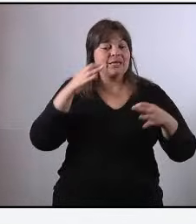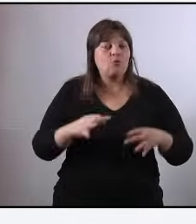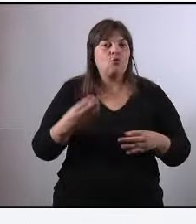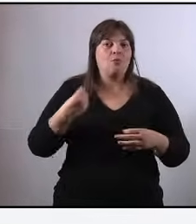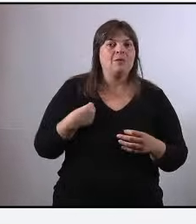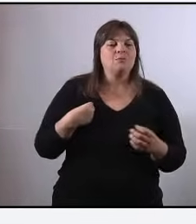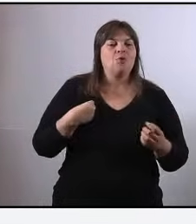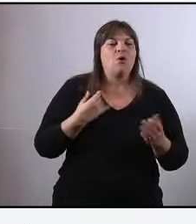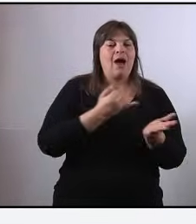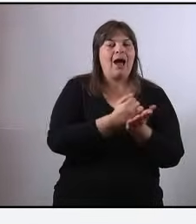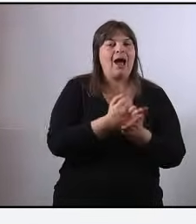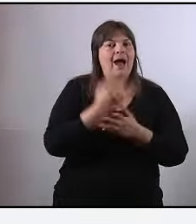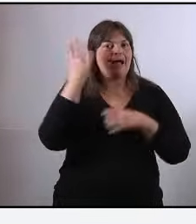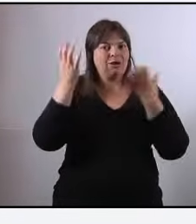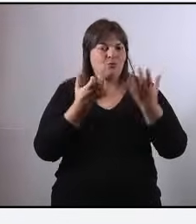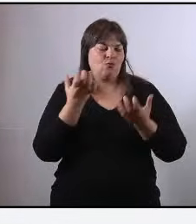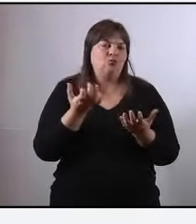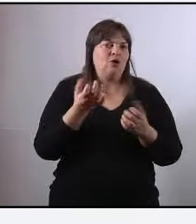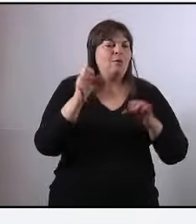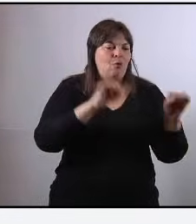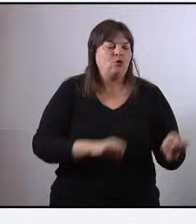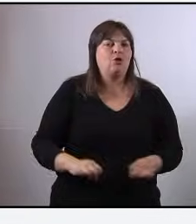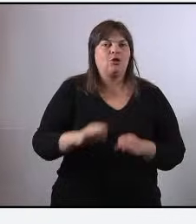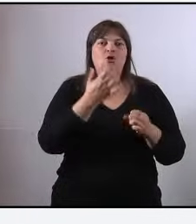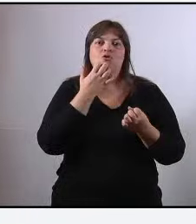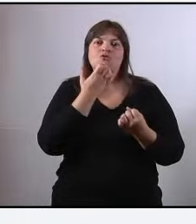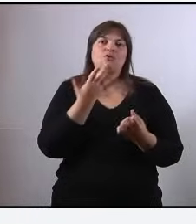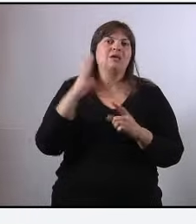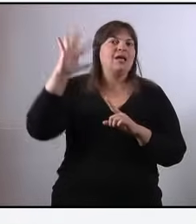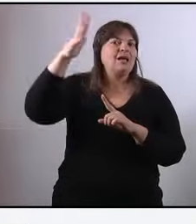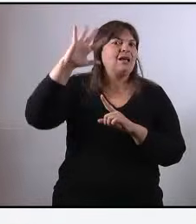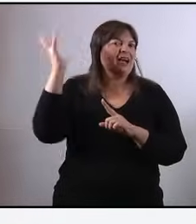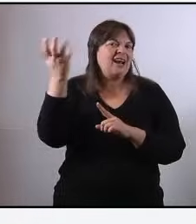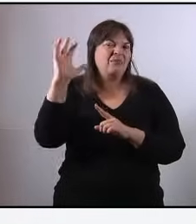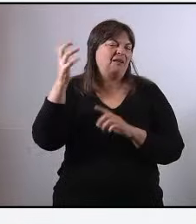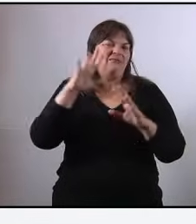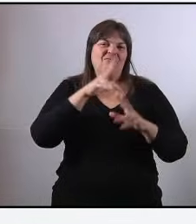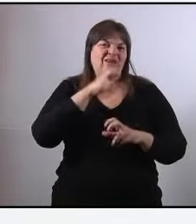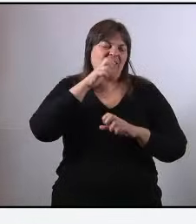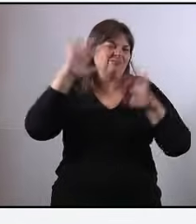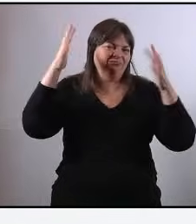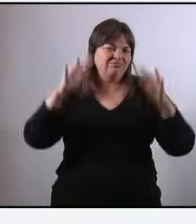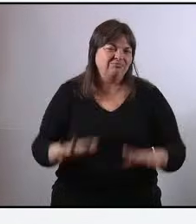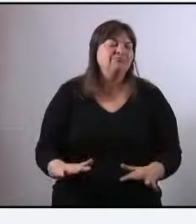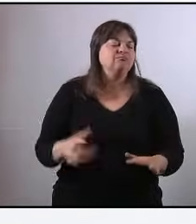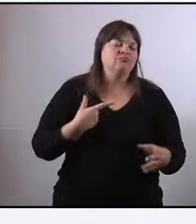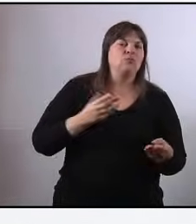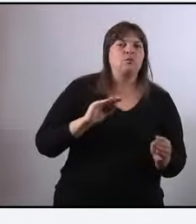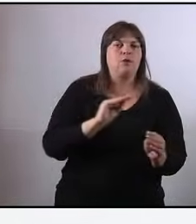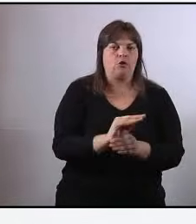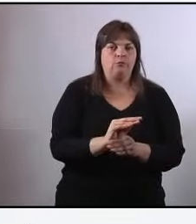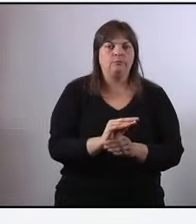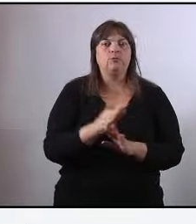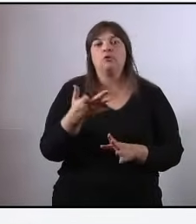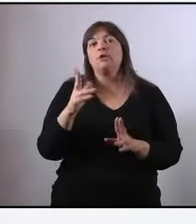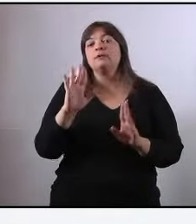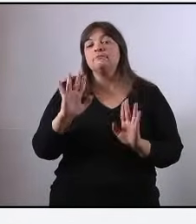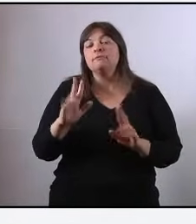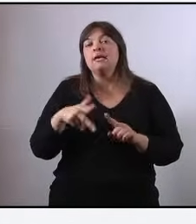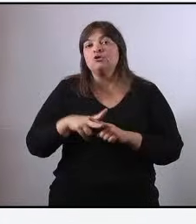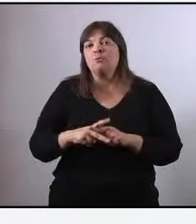los agricultores frente a posibles siniestros climatológicos. Se trata, por tanto, de un